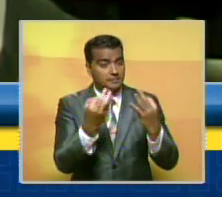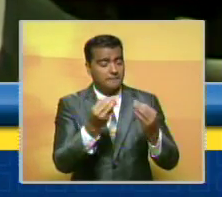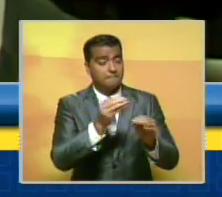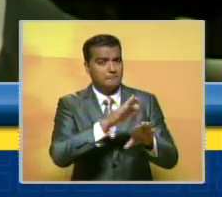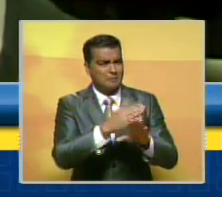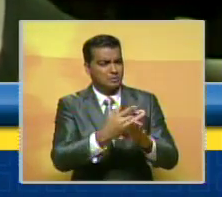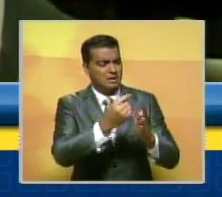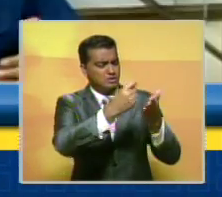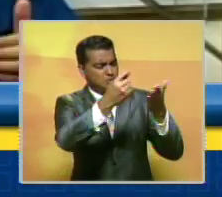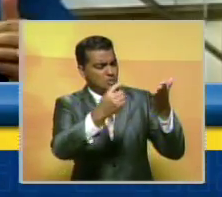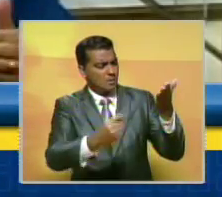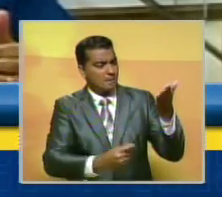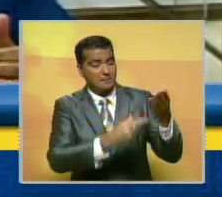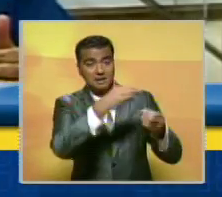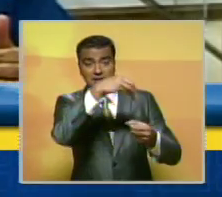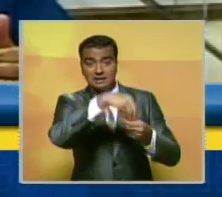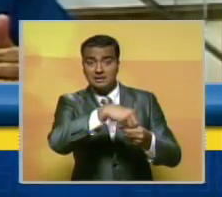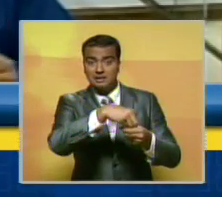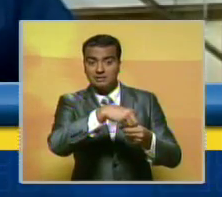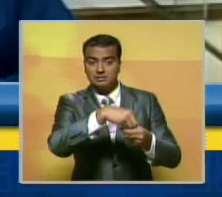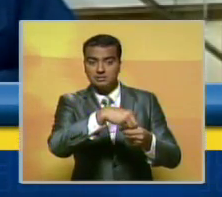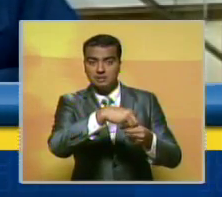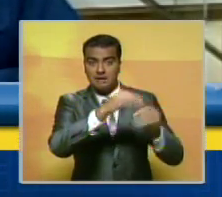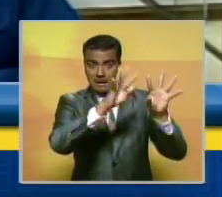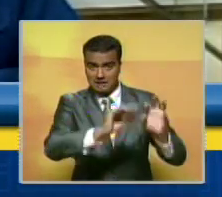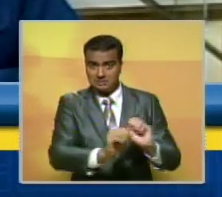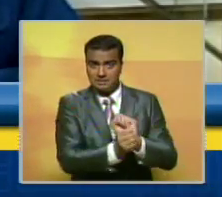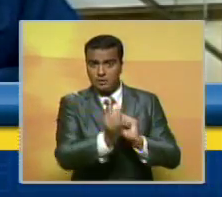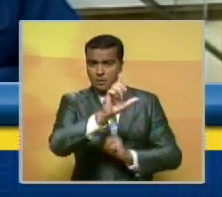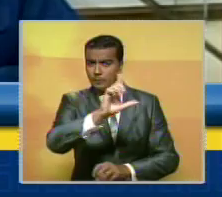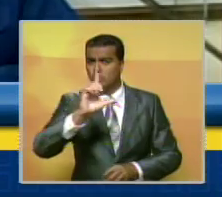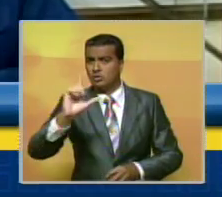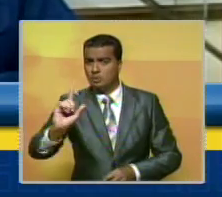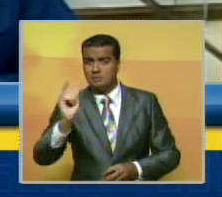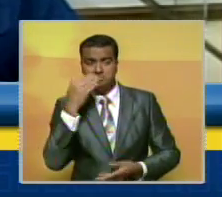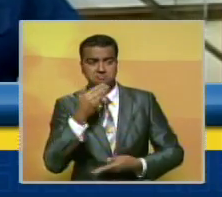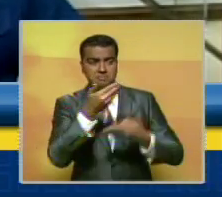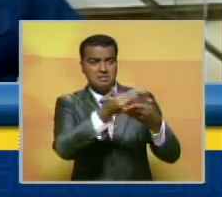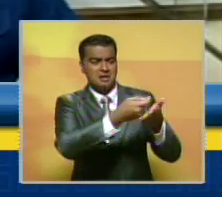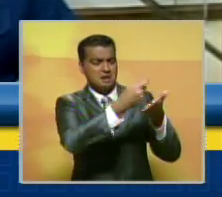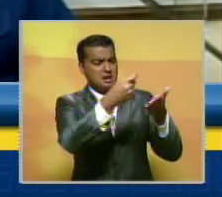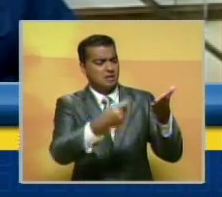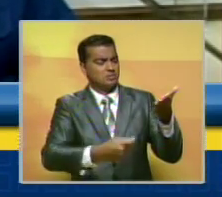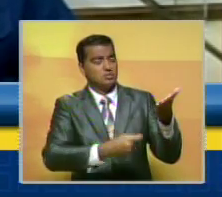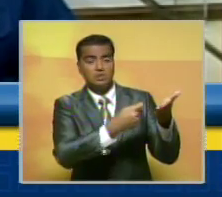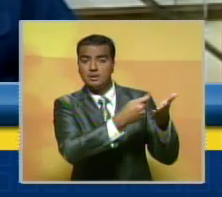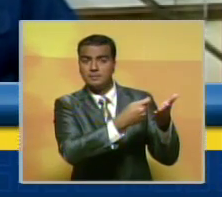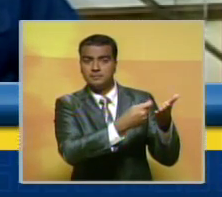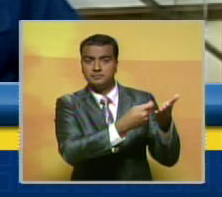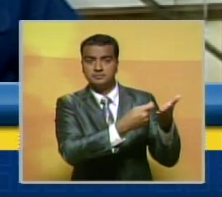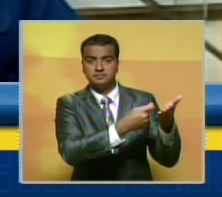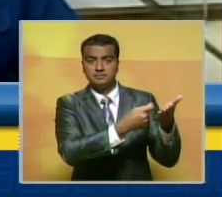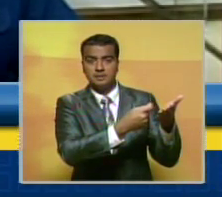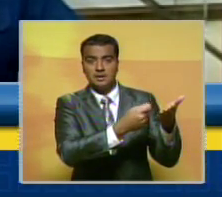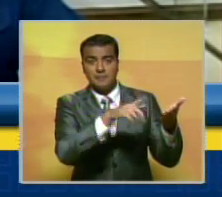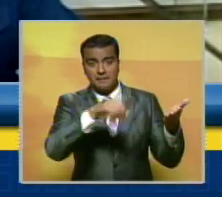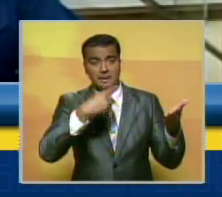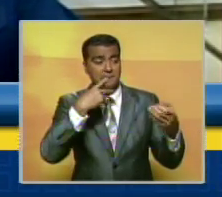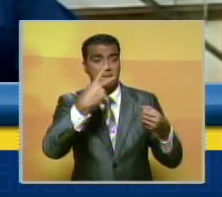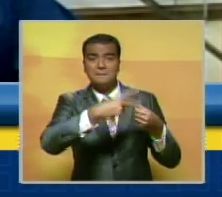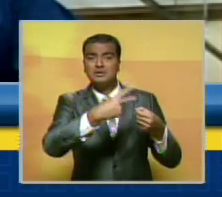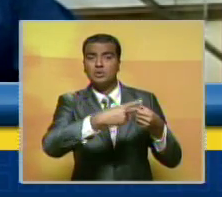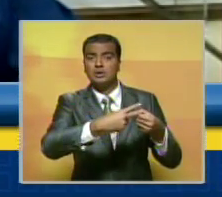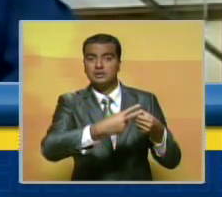porque pretendían ingresar a la celda de este jefe del extremismo de derecha